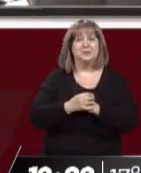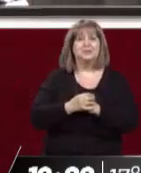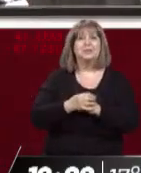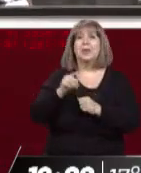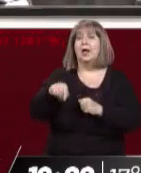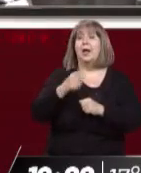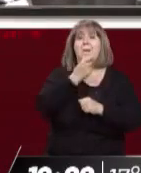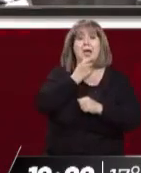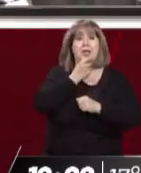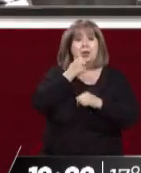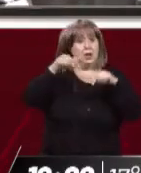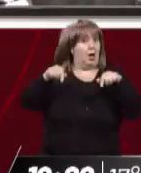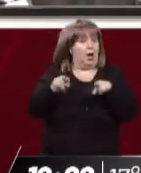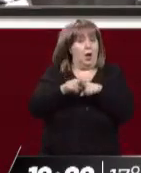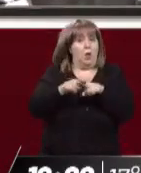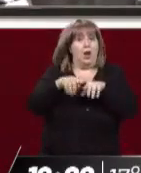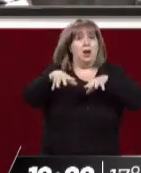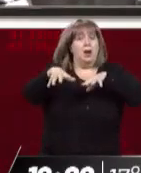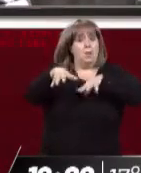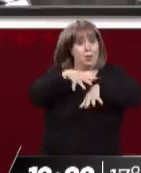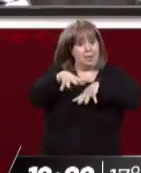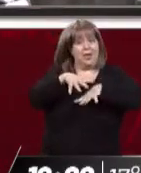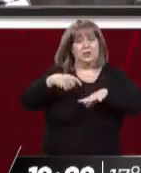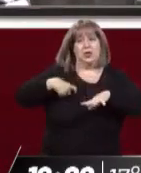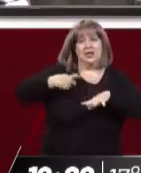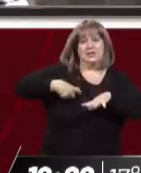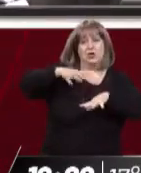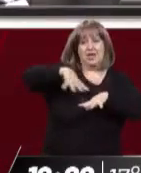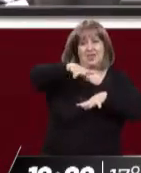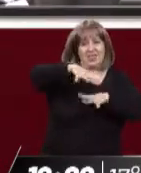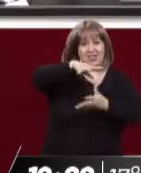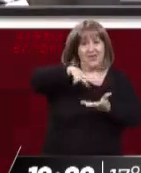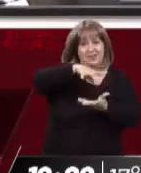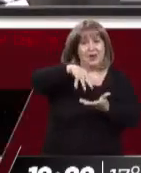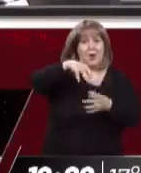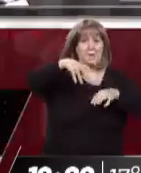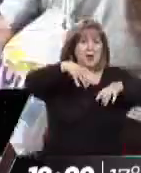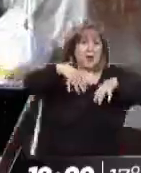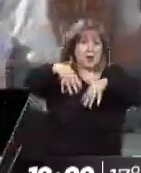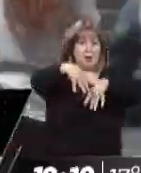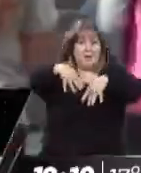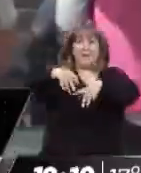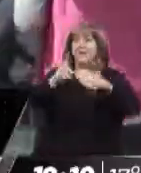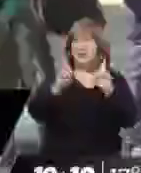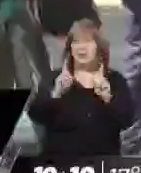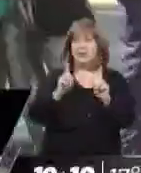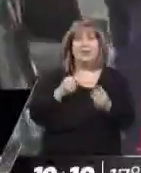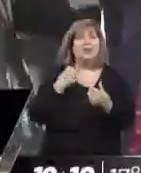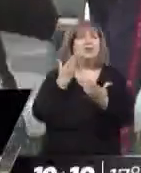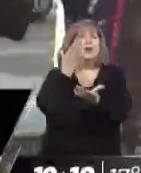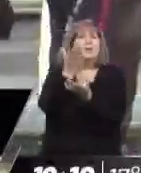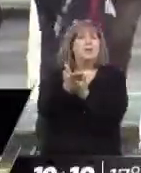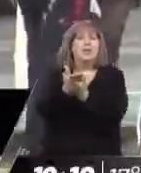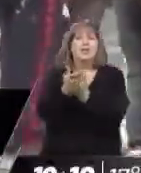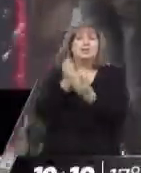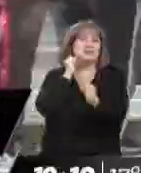Mendoza también hubo movimientos, justamente los movimientos sociales, ¿no?, que estuvieron allí manifestándose en el día, pero aparte también pidiendo por algo, que es,